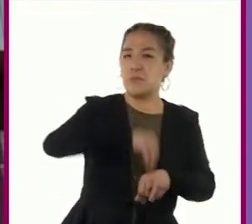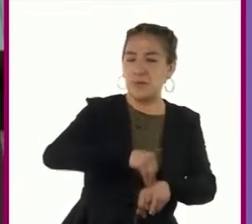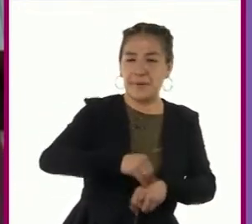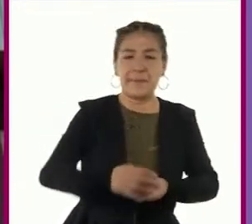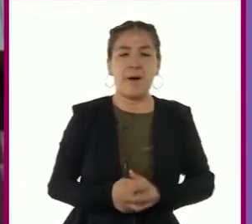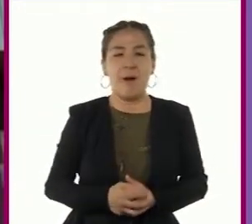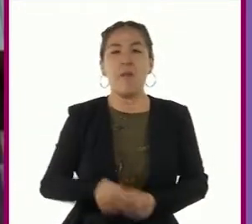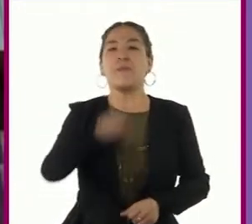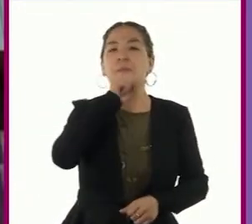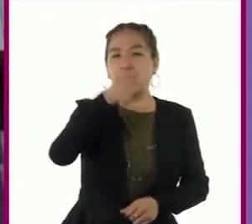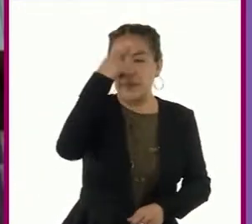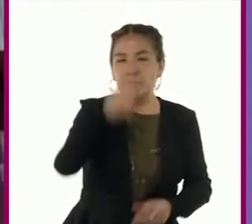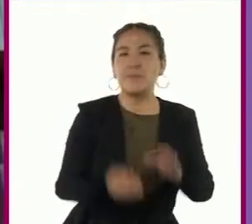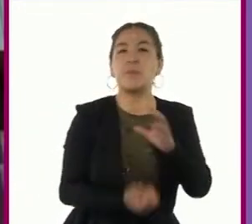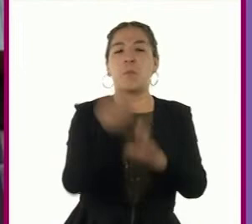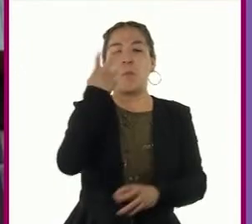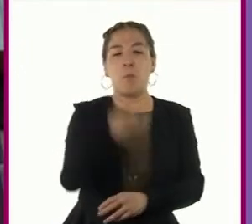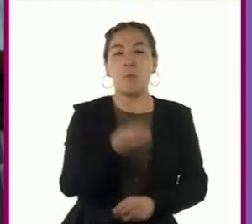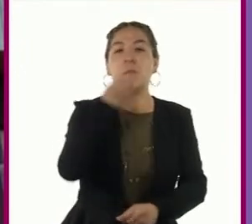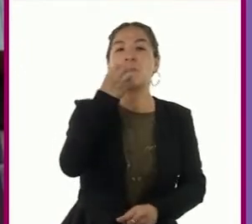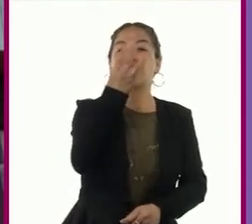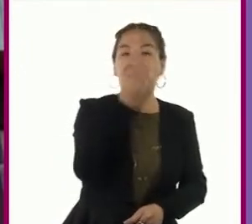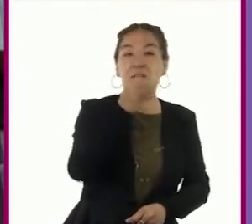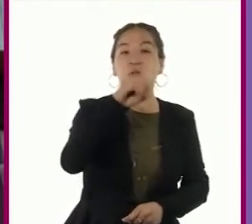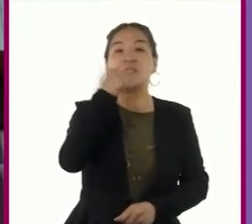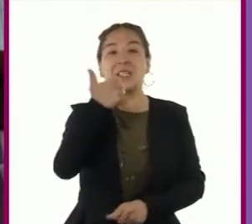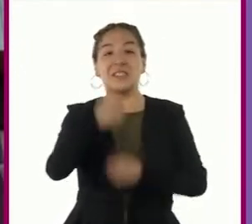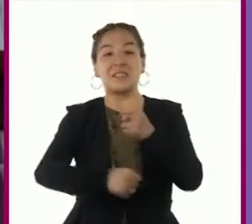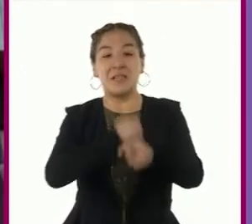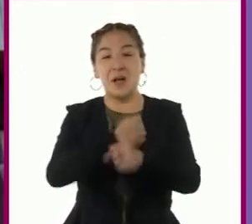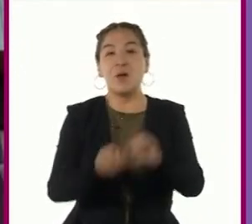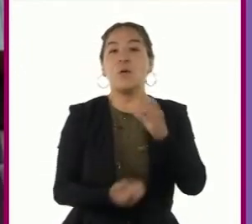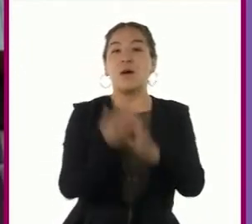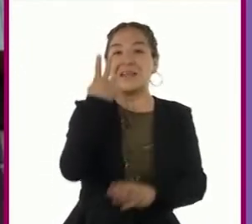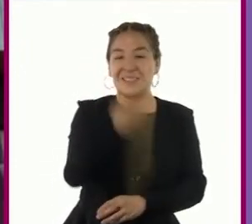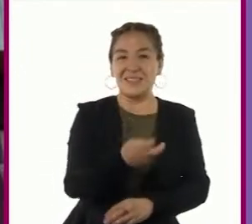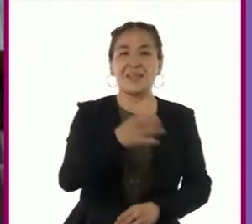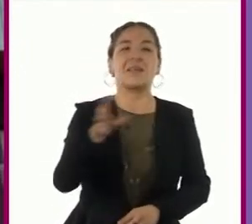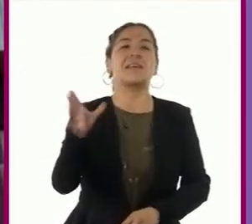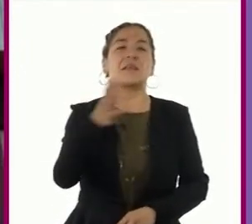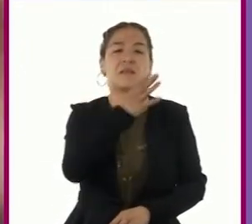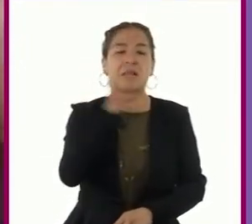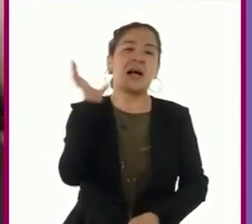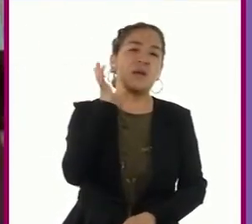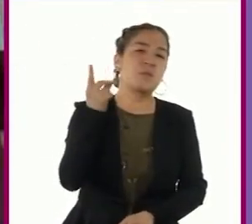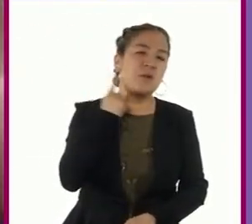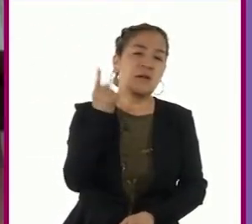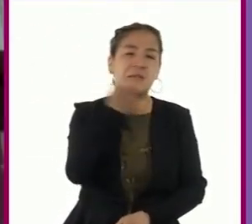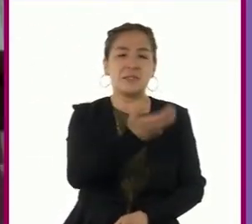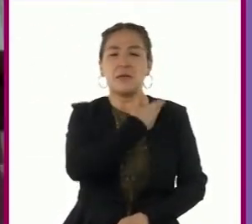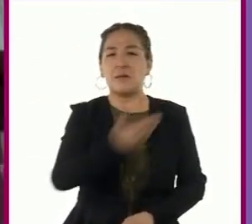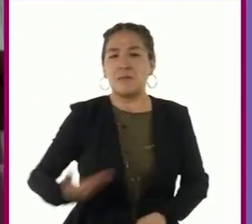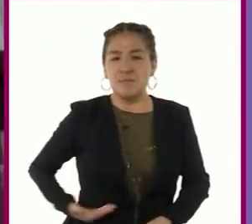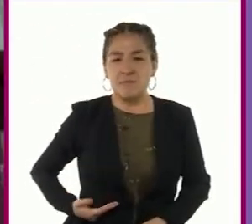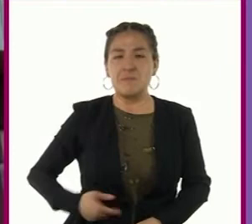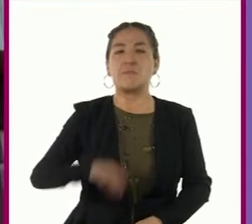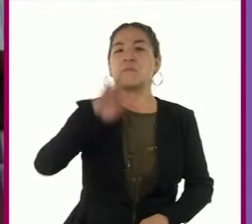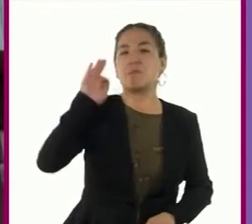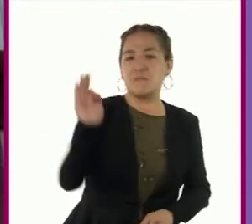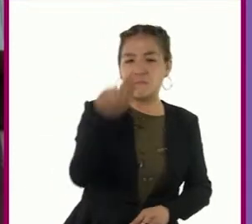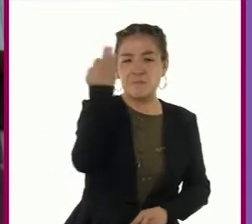Además, para renovar cada 3 o 6 años los poderes ejecutivo y legislativo, tanto federales como